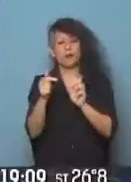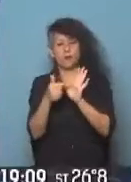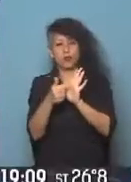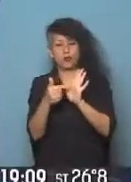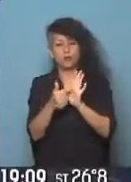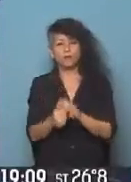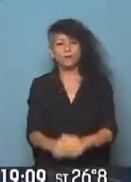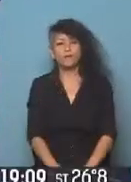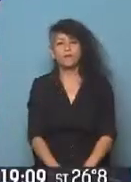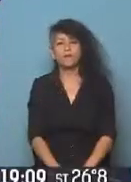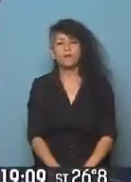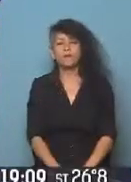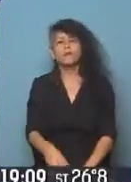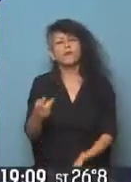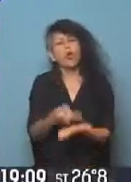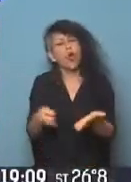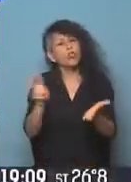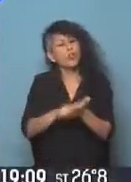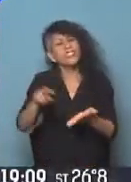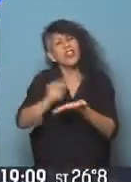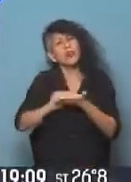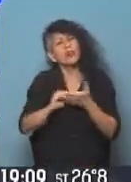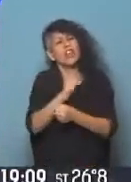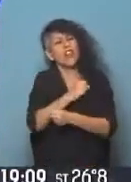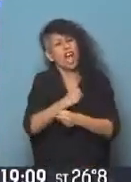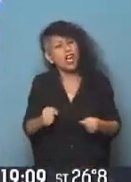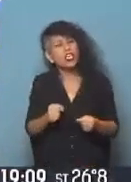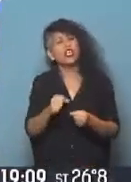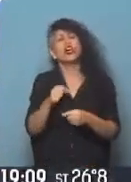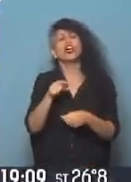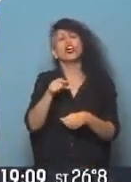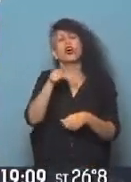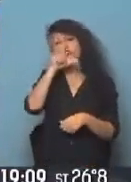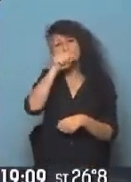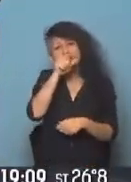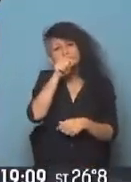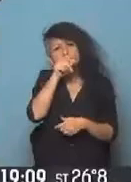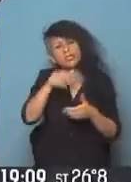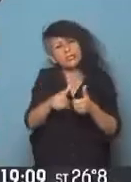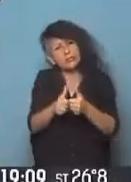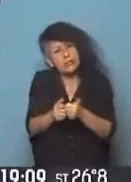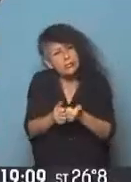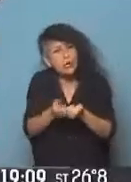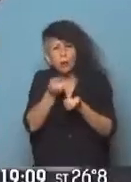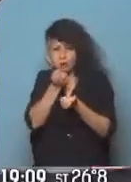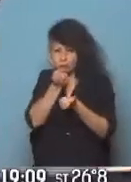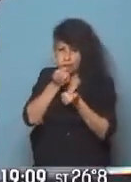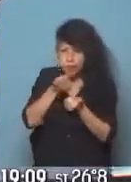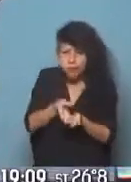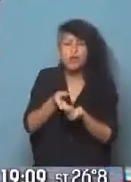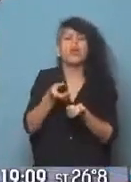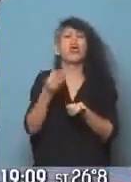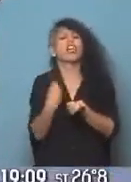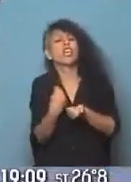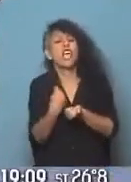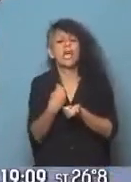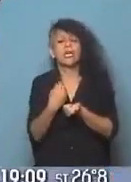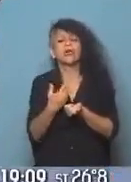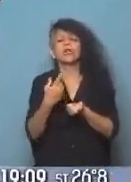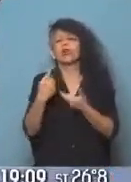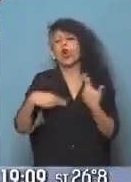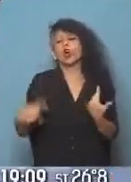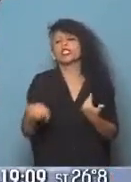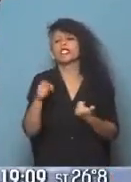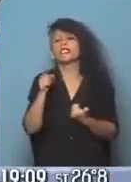y nuevamente elisa carrió utilizó las redes sociales concretamente su cuenta oficial de twitter para expresar su deseo acerca de lo que quiere